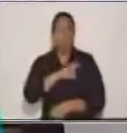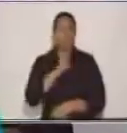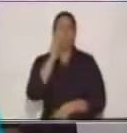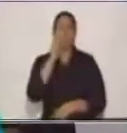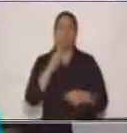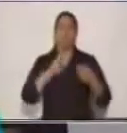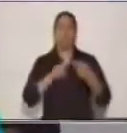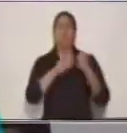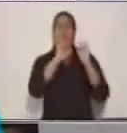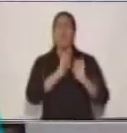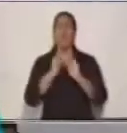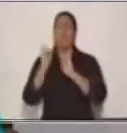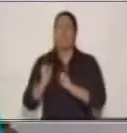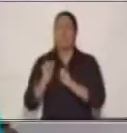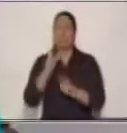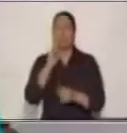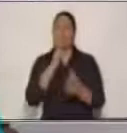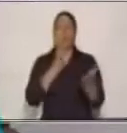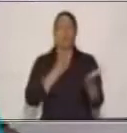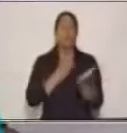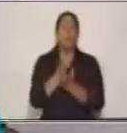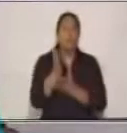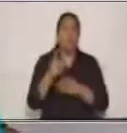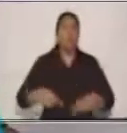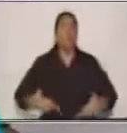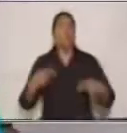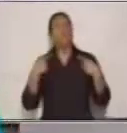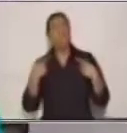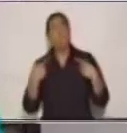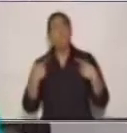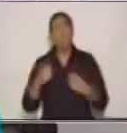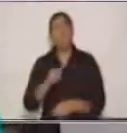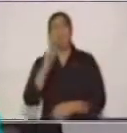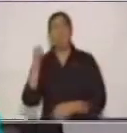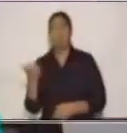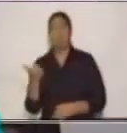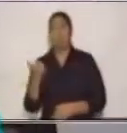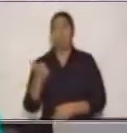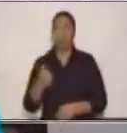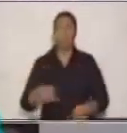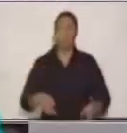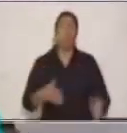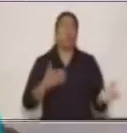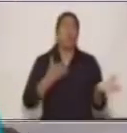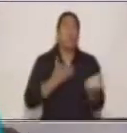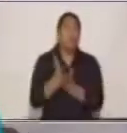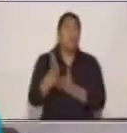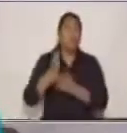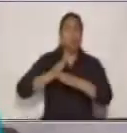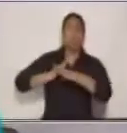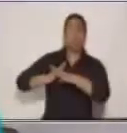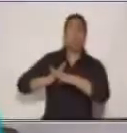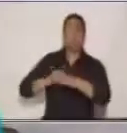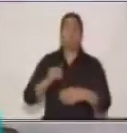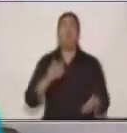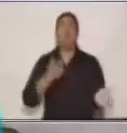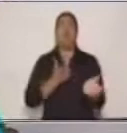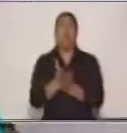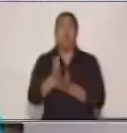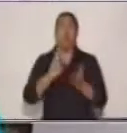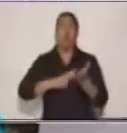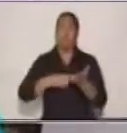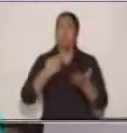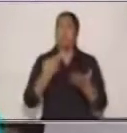vida, el derecho a la seguridad, el derecho a la religión, el derecho